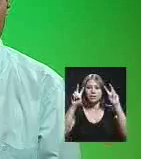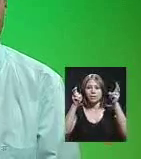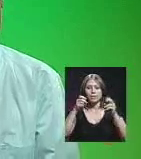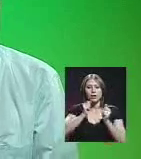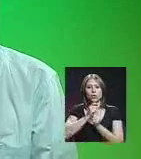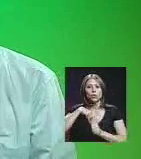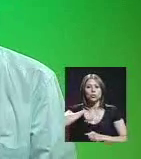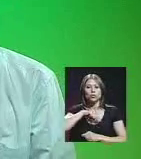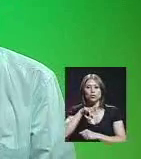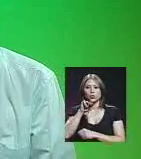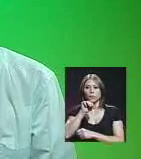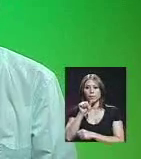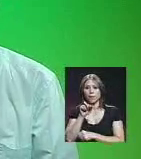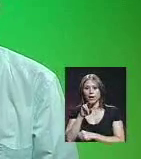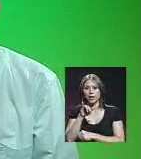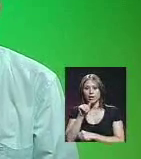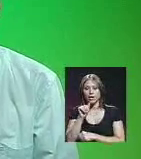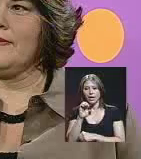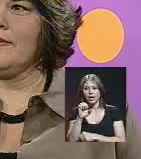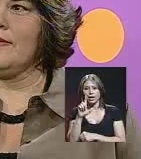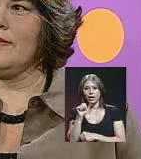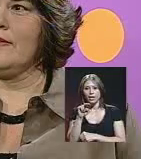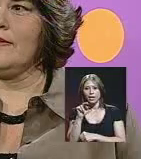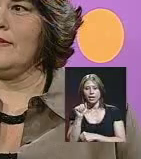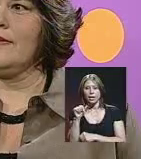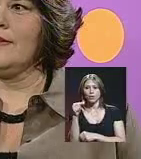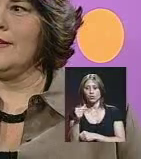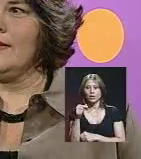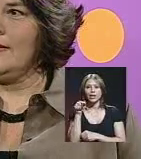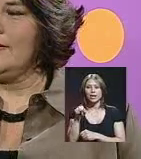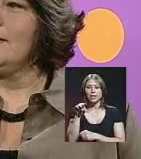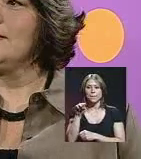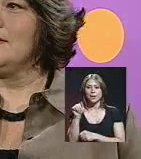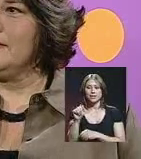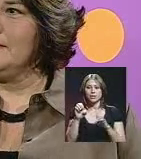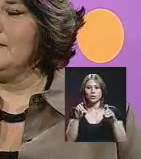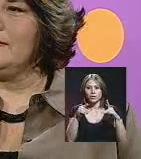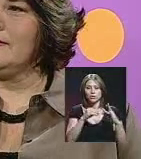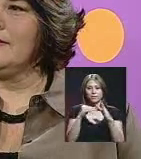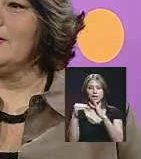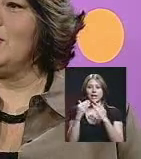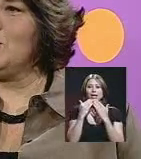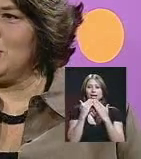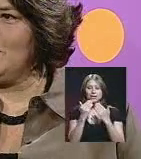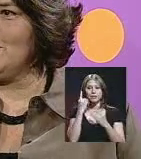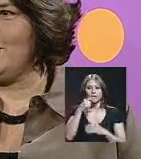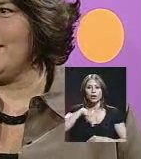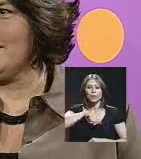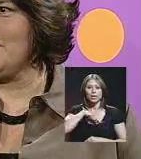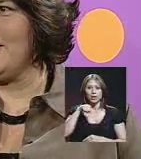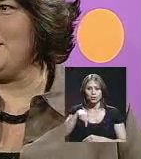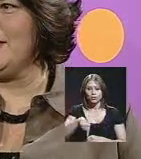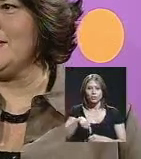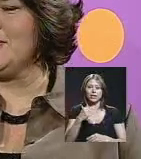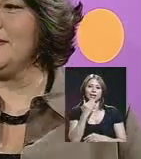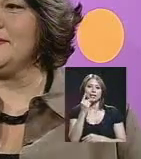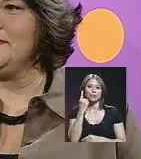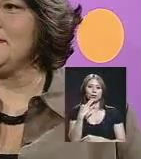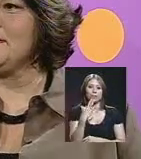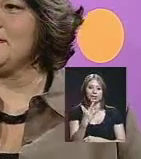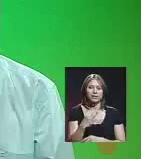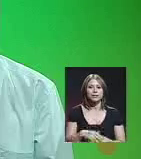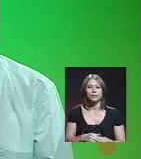nosotros María Elena Gut, ella es máster en educación especial. María Elena, gracias por acompañarnos hoy en Nexus. Con mucho gusto, gracias por la